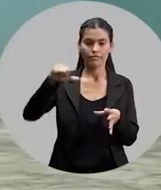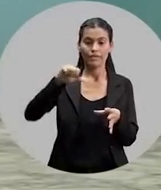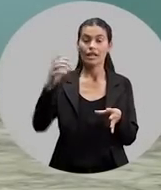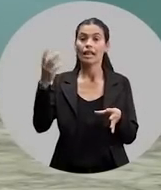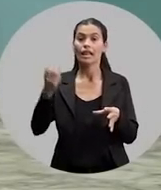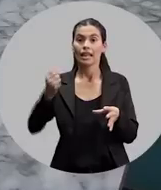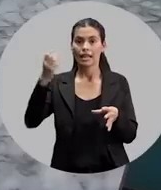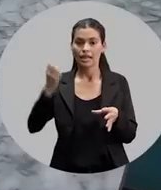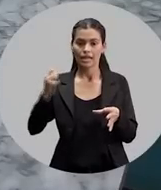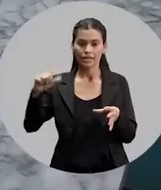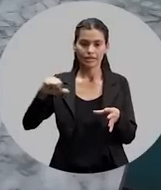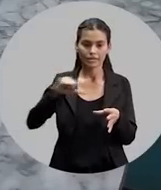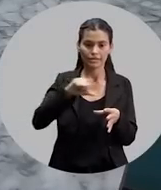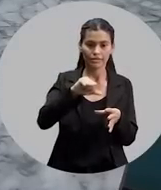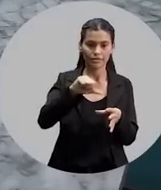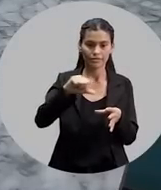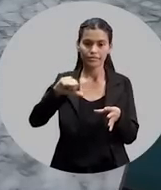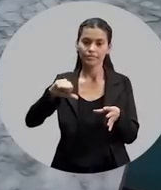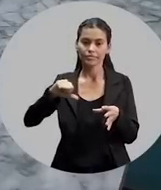ml de leche.